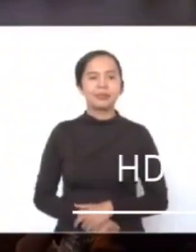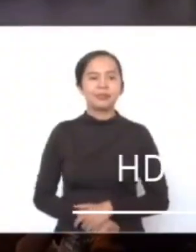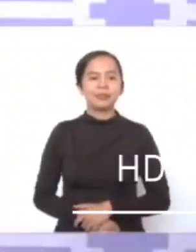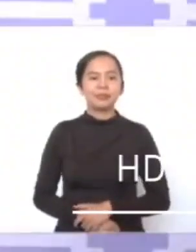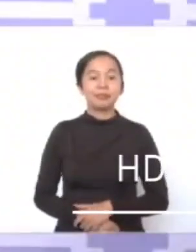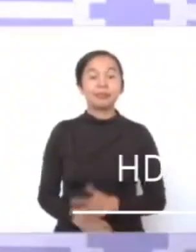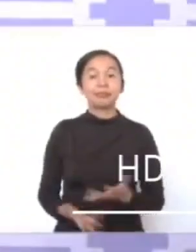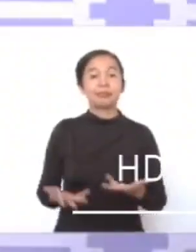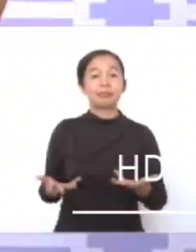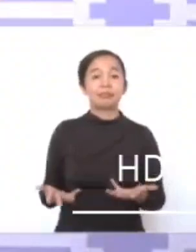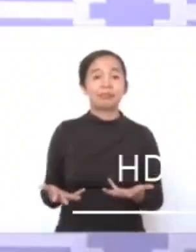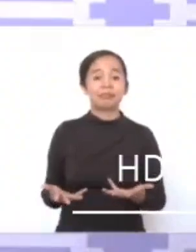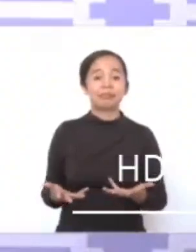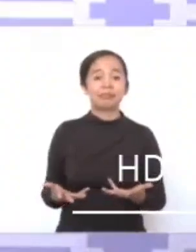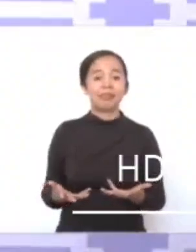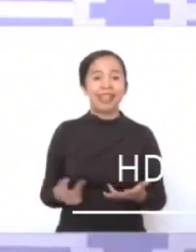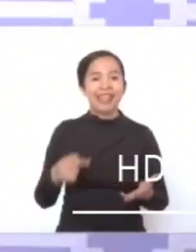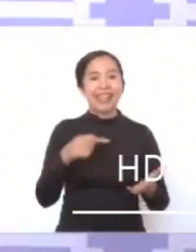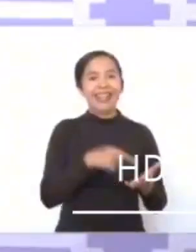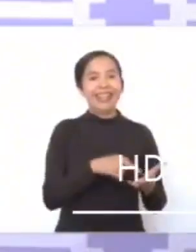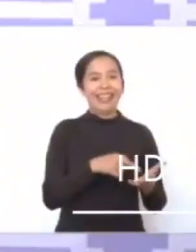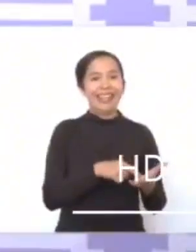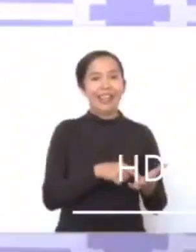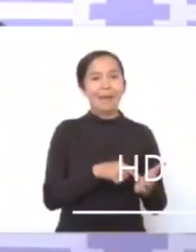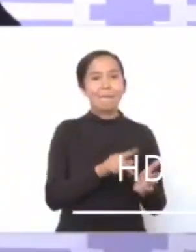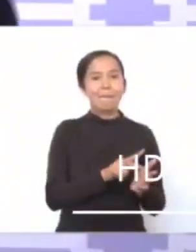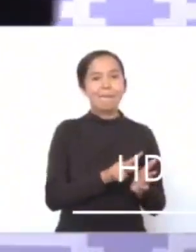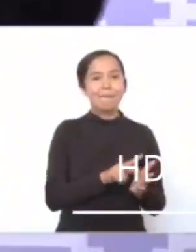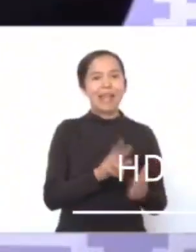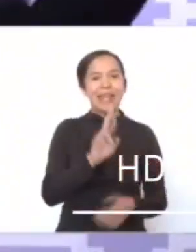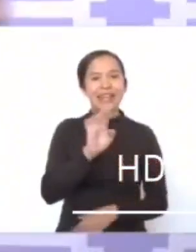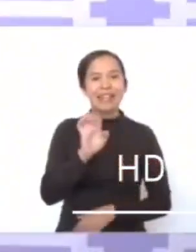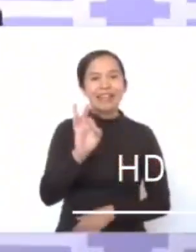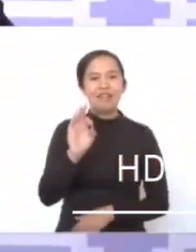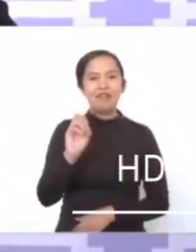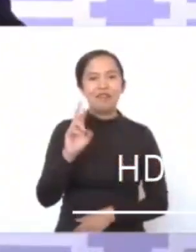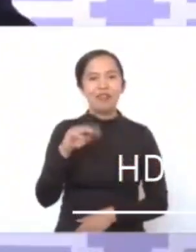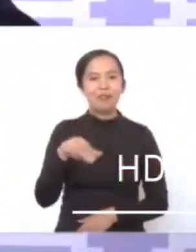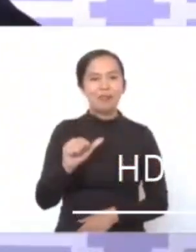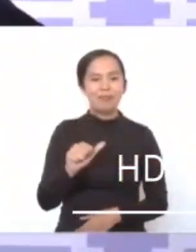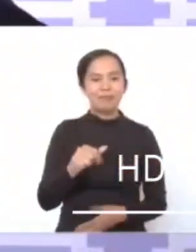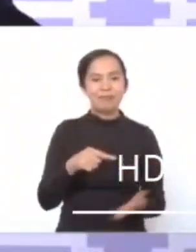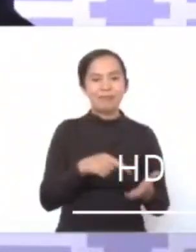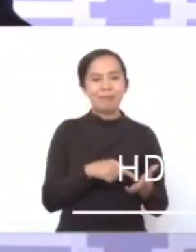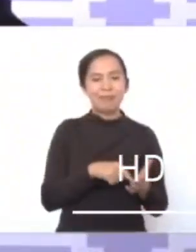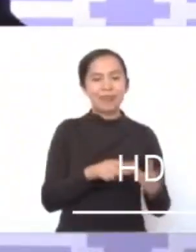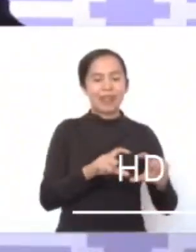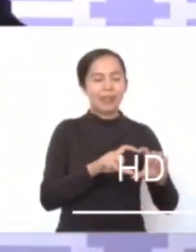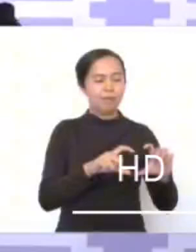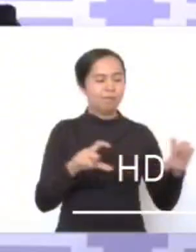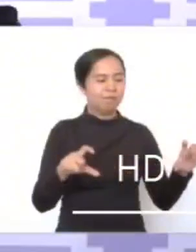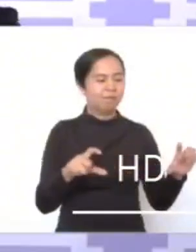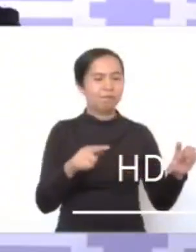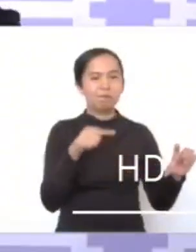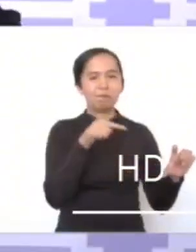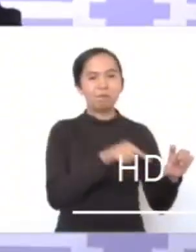Entonces, saca el Reforma, que es el posero de todos ellos,